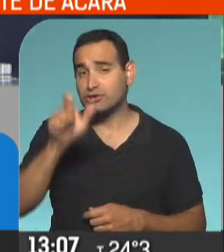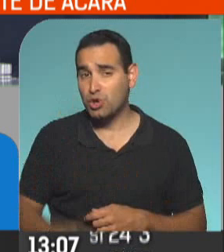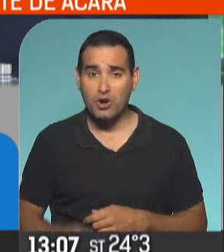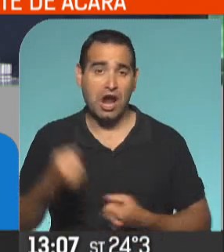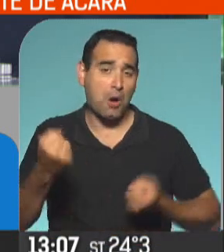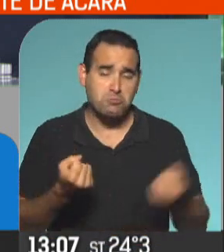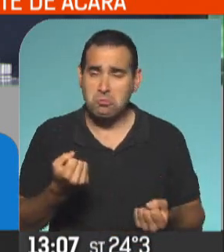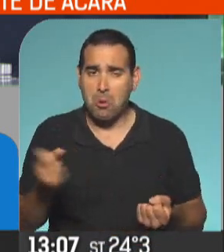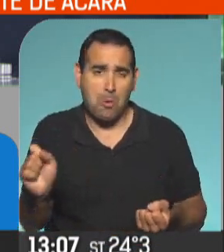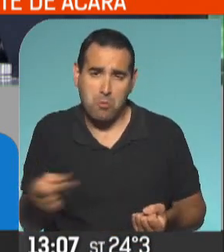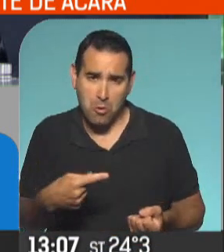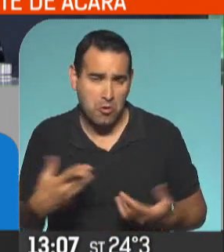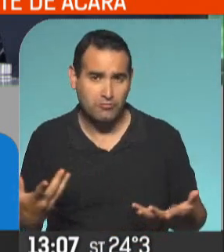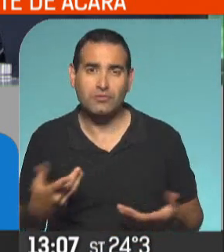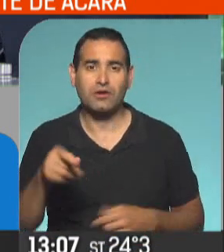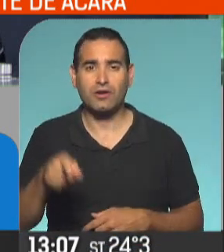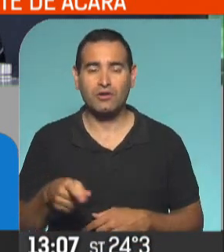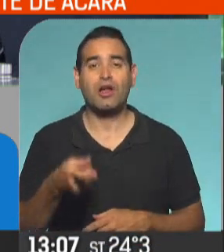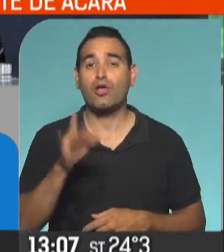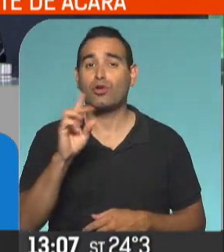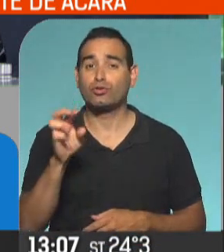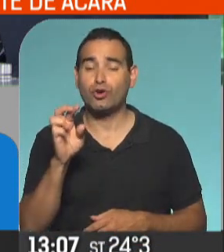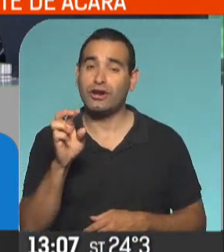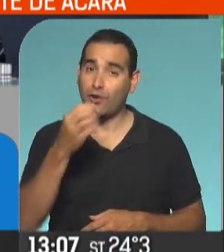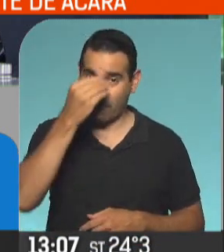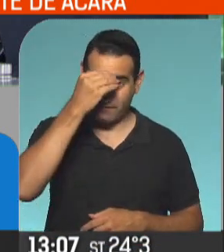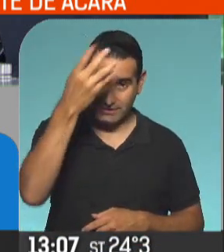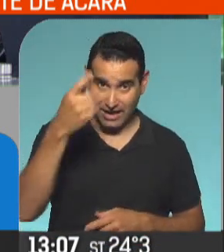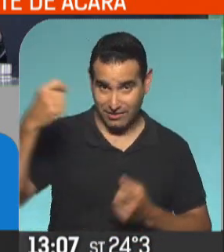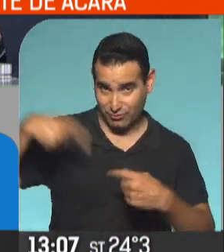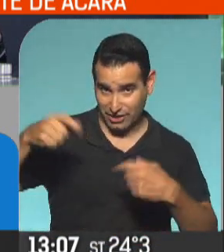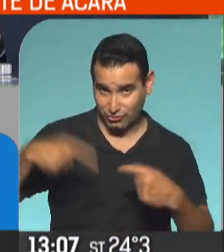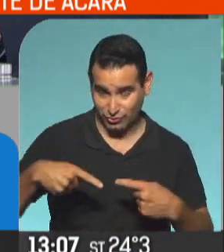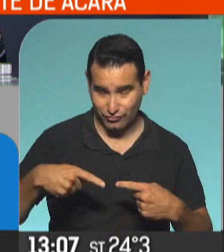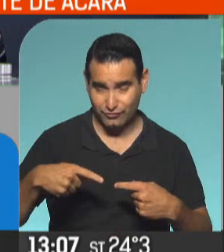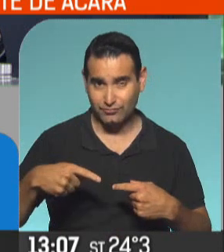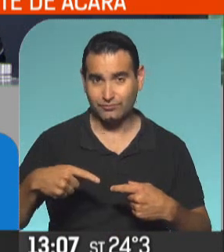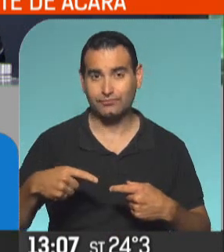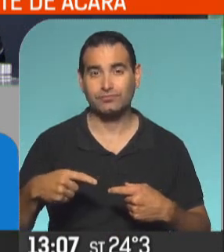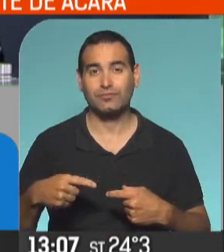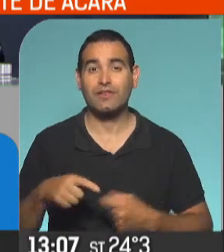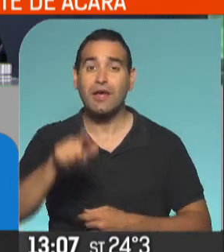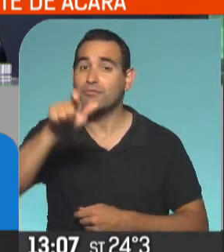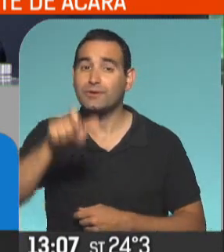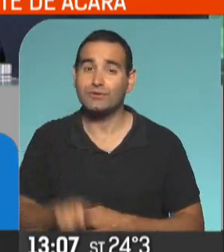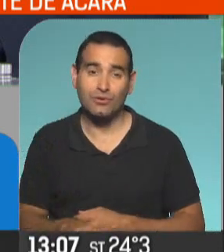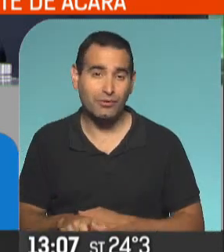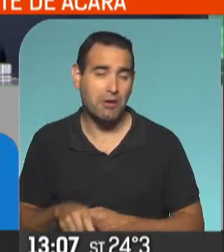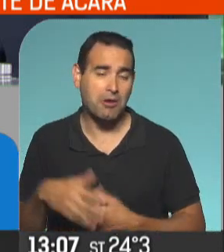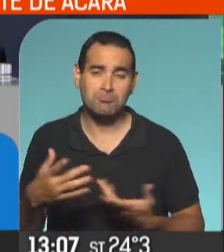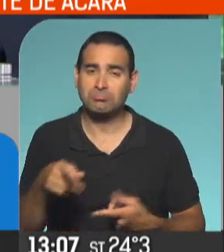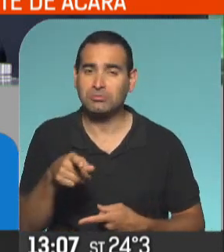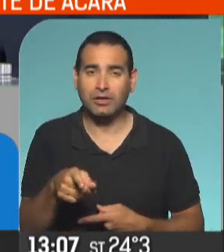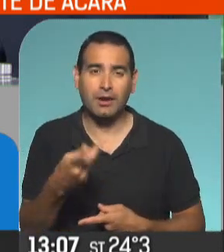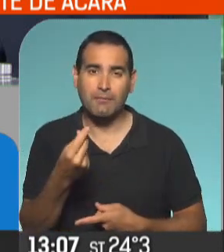normal porque las terminales importan al dólar blues al dólar oficial perdón la persona que tiene algún pequeño